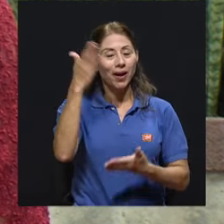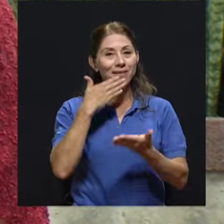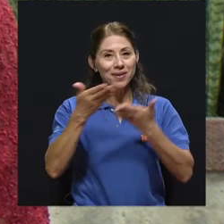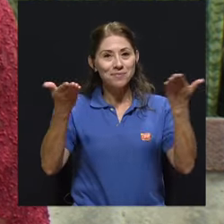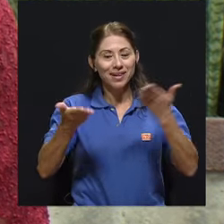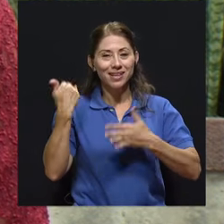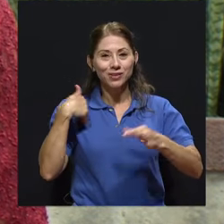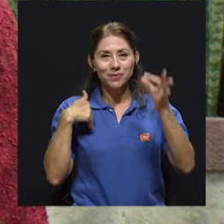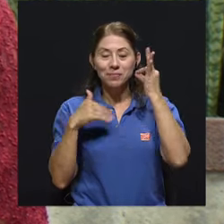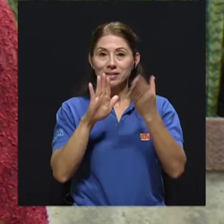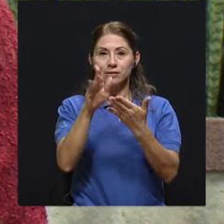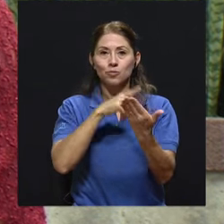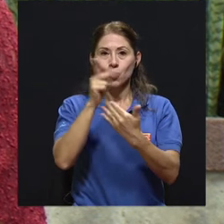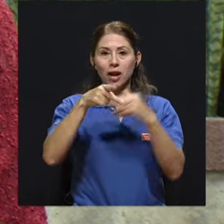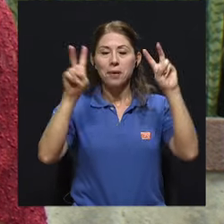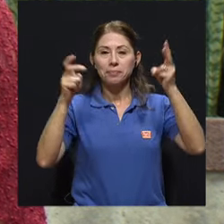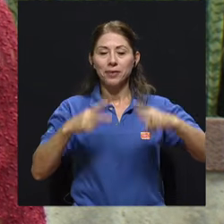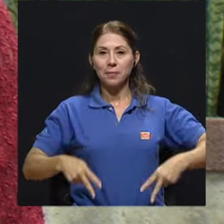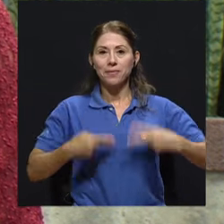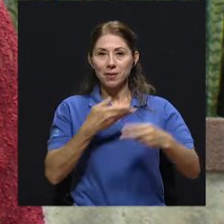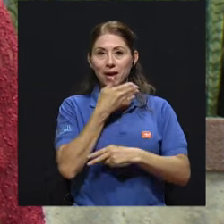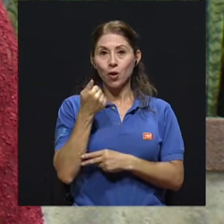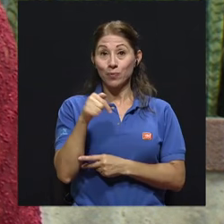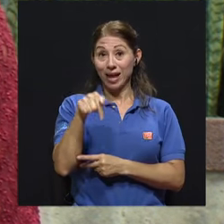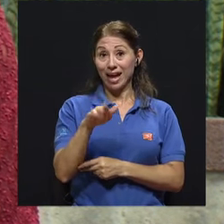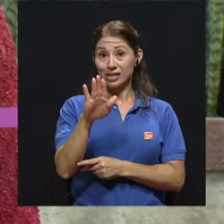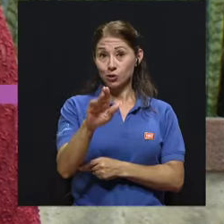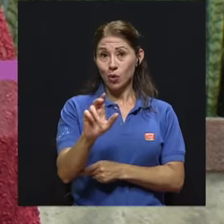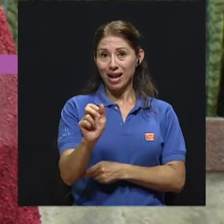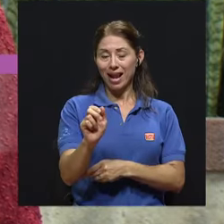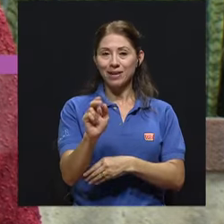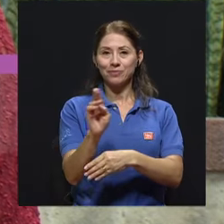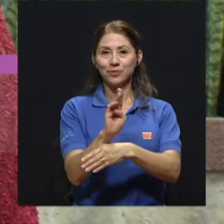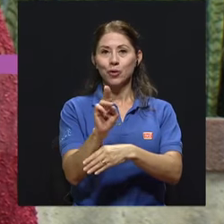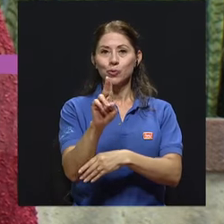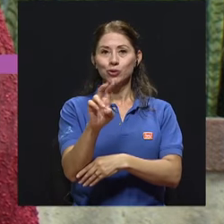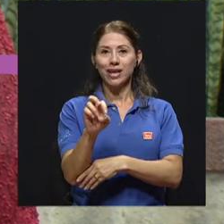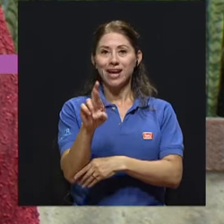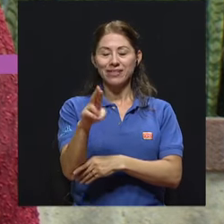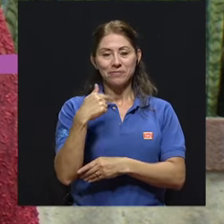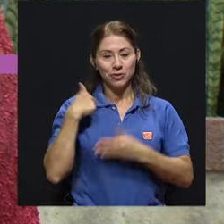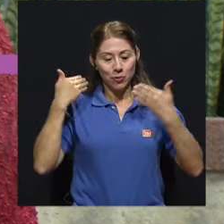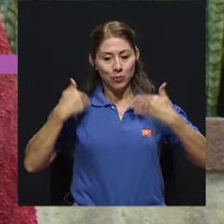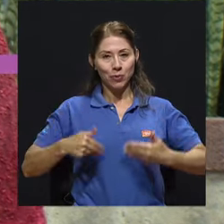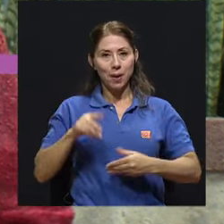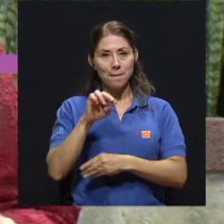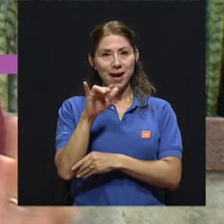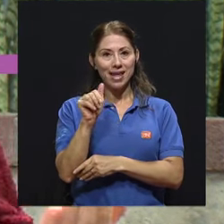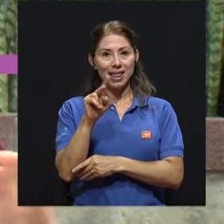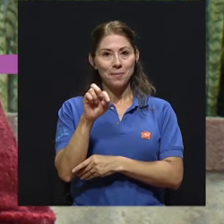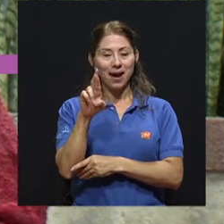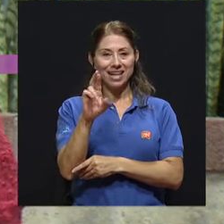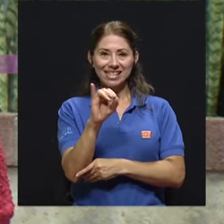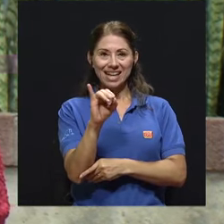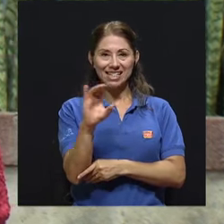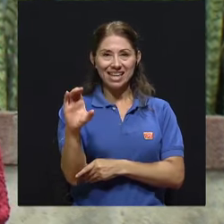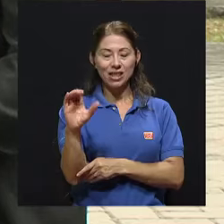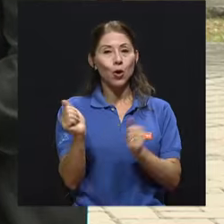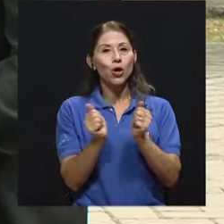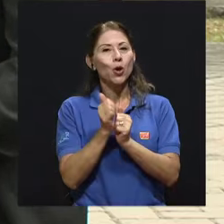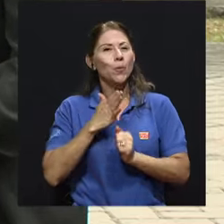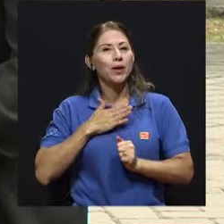Hola, bienvenidos y bienvenidas a su programa Vivir Mejor aquí por su canal UCR. Soy María del Mar Izaguirre Cedeño y conmigo se encuentra mi